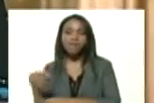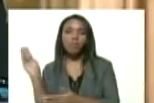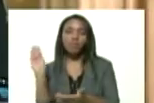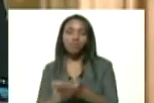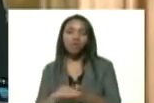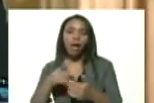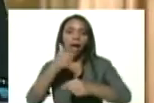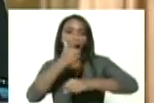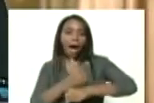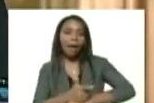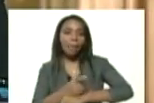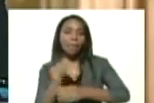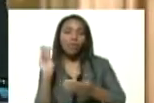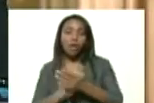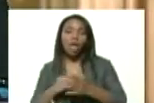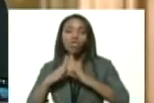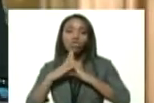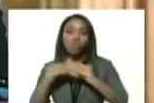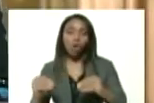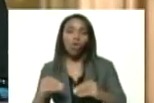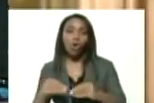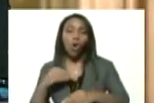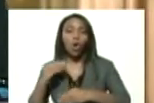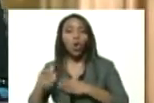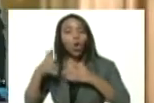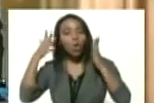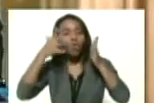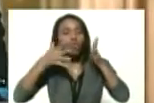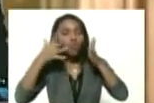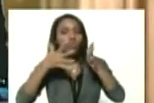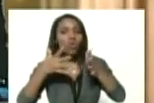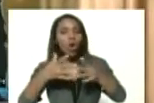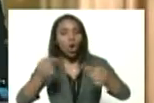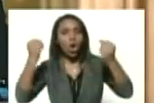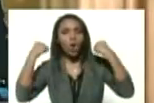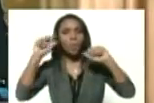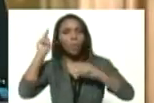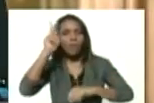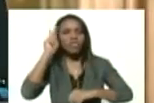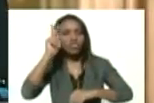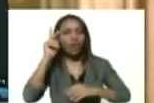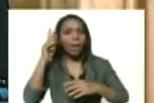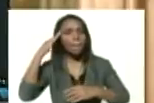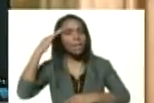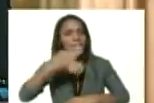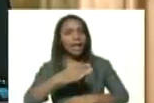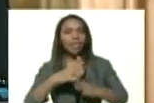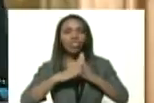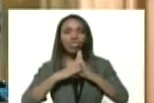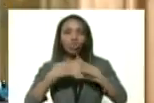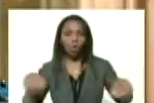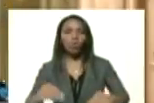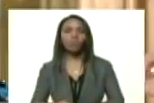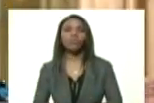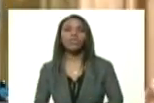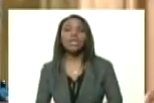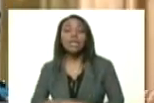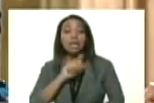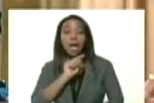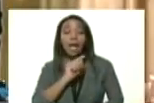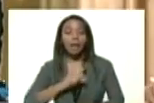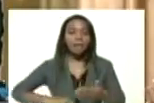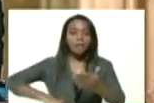las armas y ponía todos los asesores los entrenadores militares todo y él firmó un